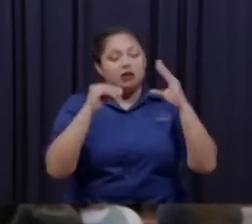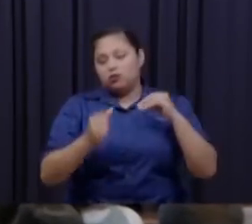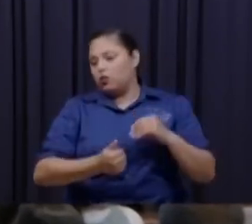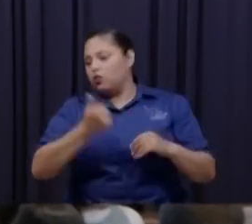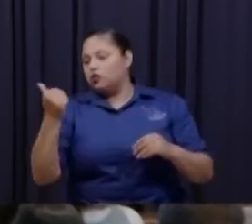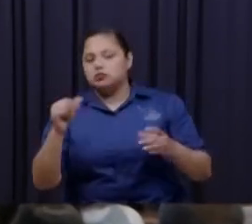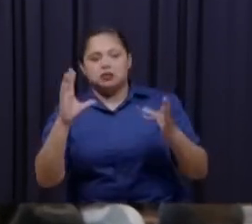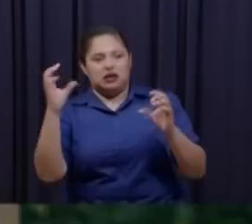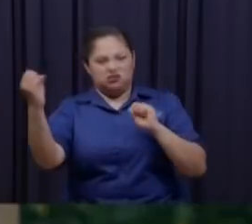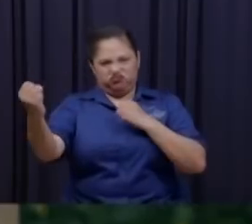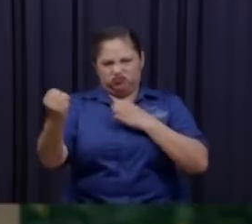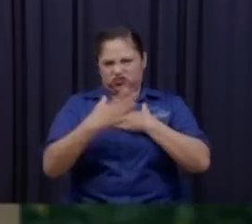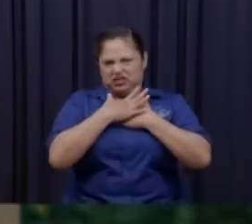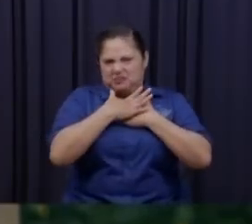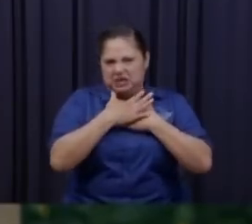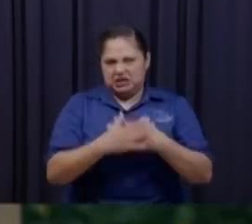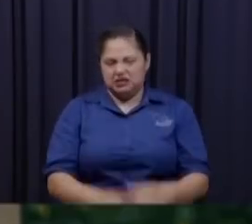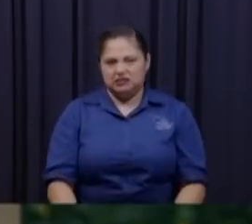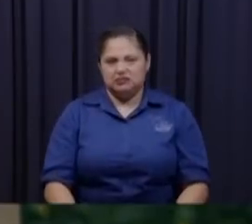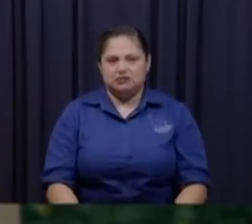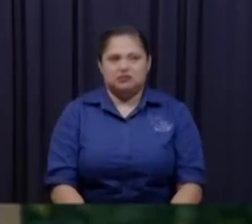para contaminar.